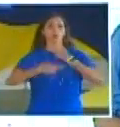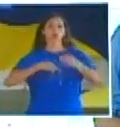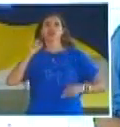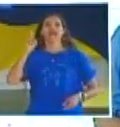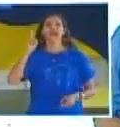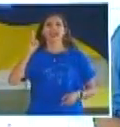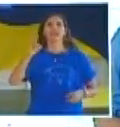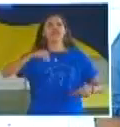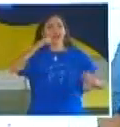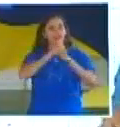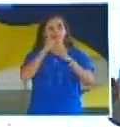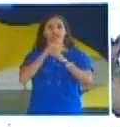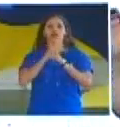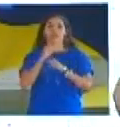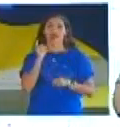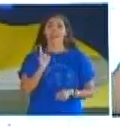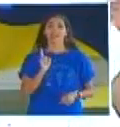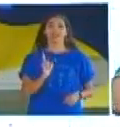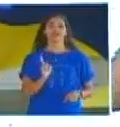revolucionarios, la clase obrera.